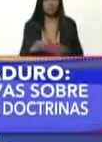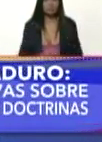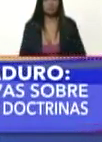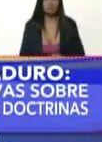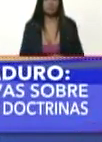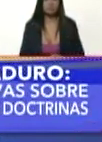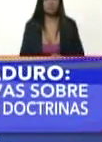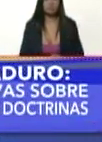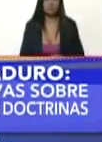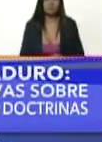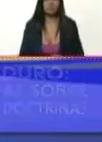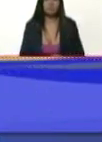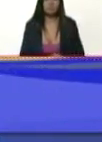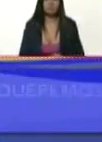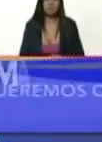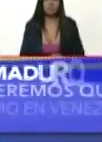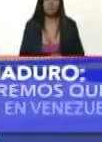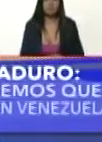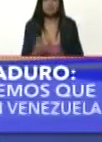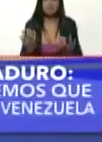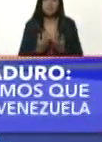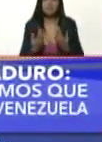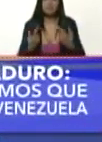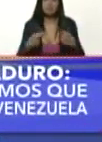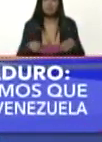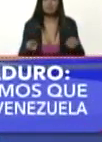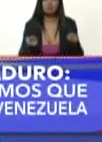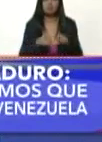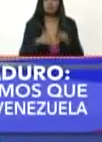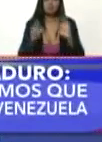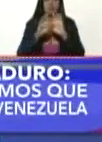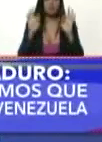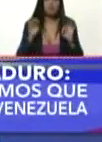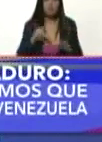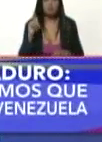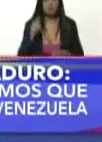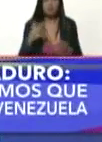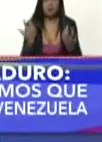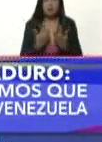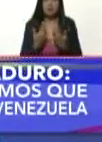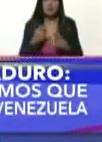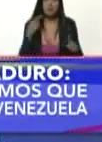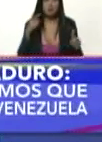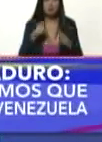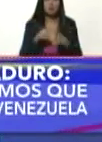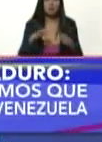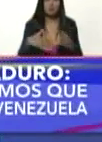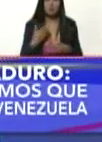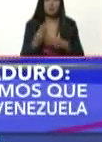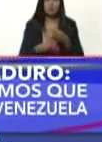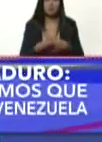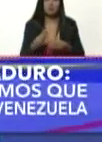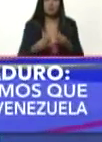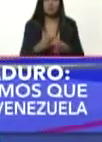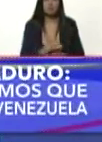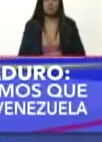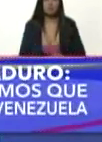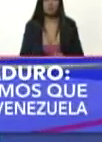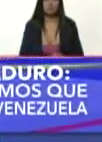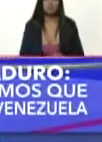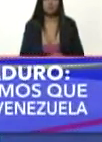Es una guerra subterránea. Es una guerra que tiene como objetivo no